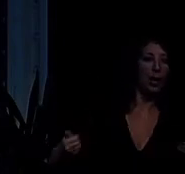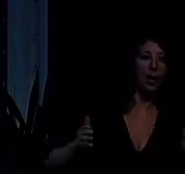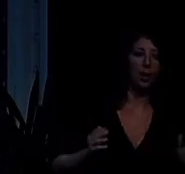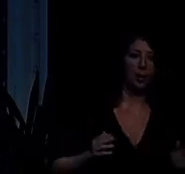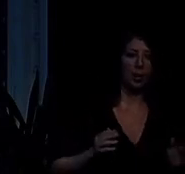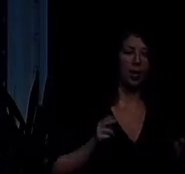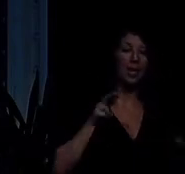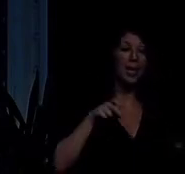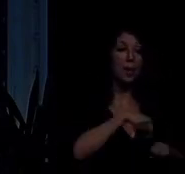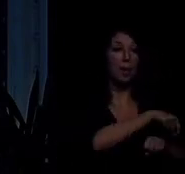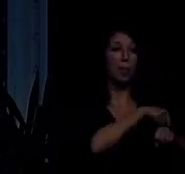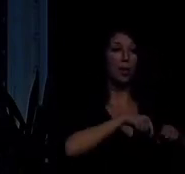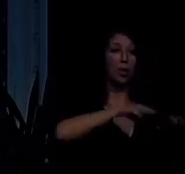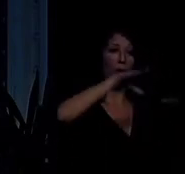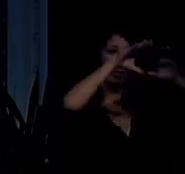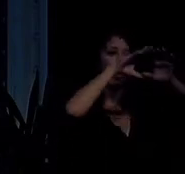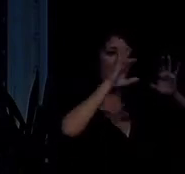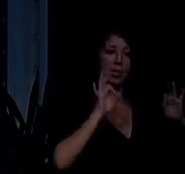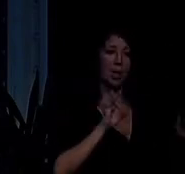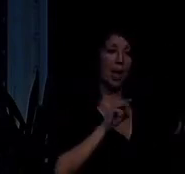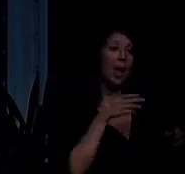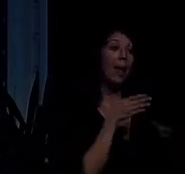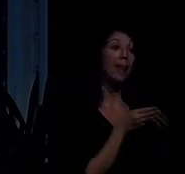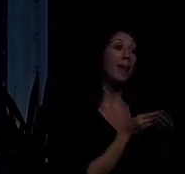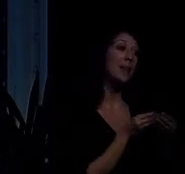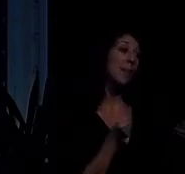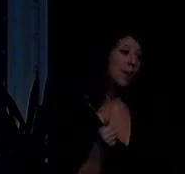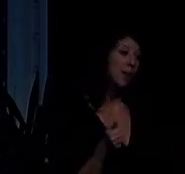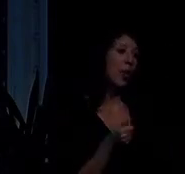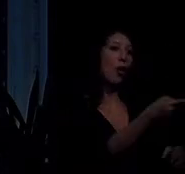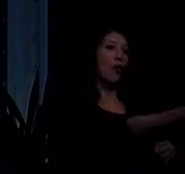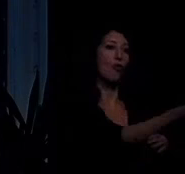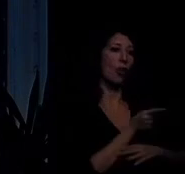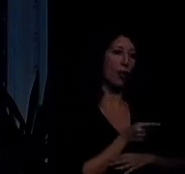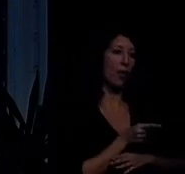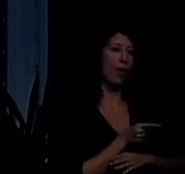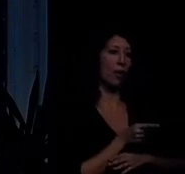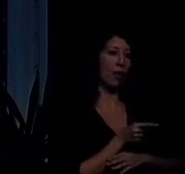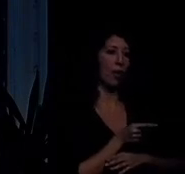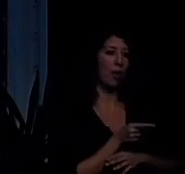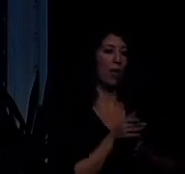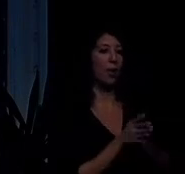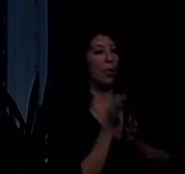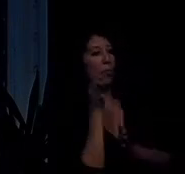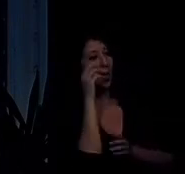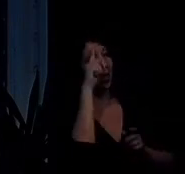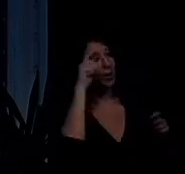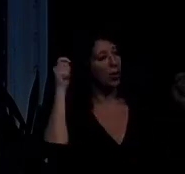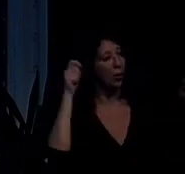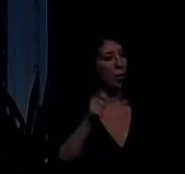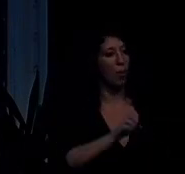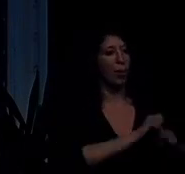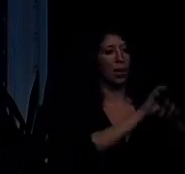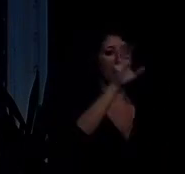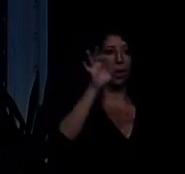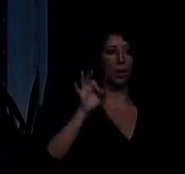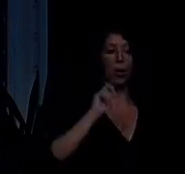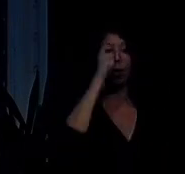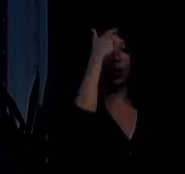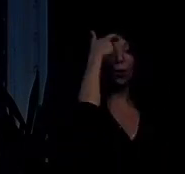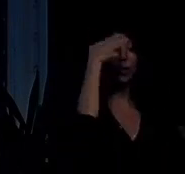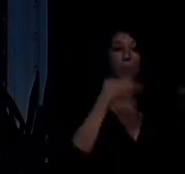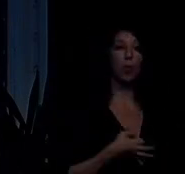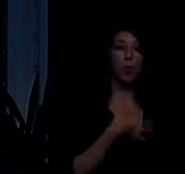posicionamiento político feminista comenzar a llamar a desapariciones forzadas a las desapariciones forzadas de nuestras compañeras, ¿no? Este es un concepto jurídico que se